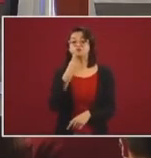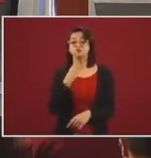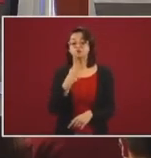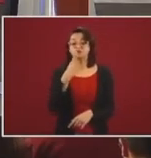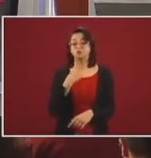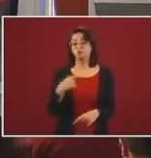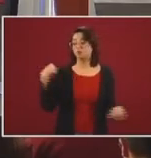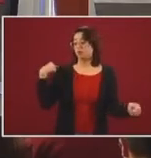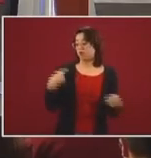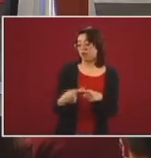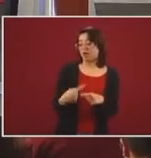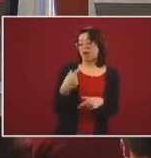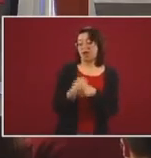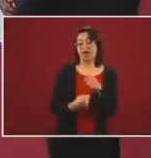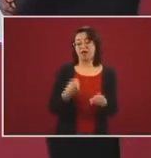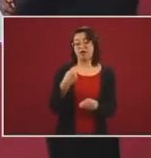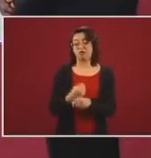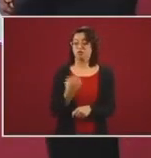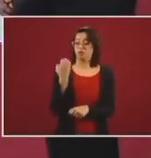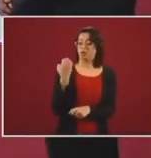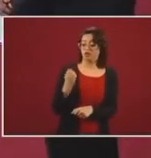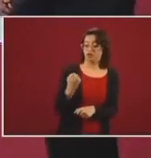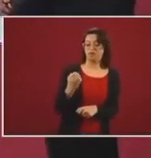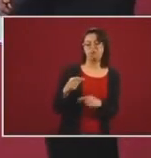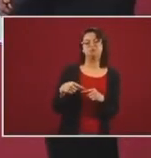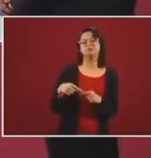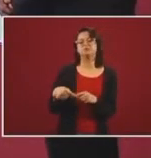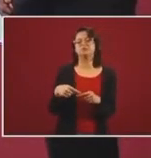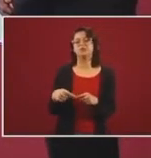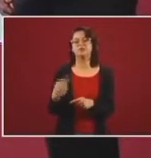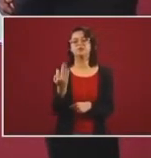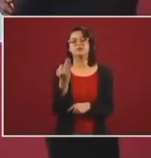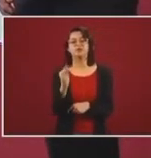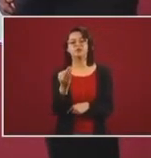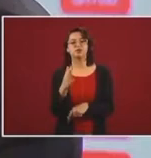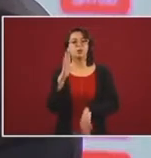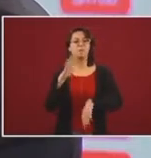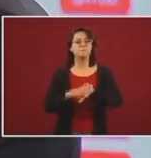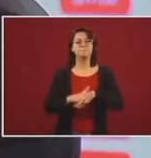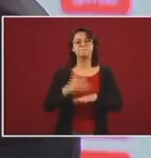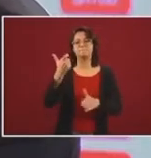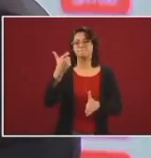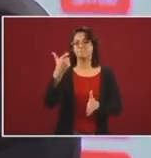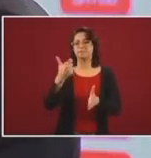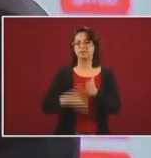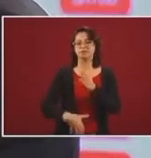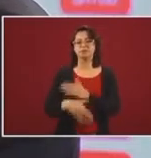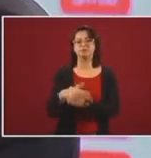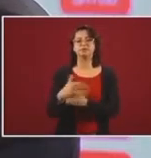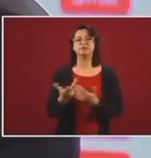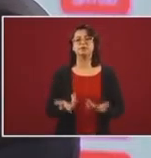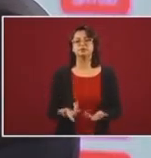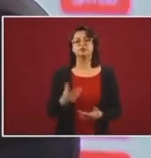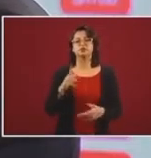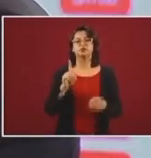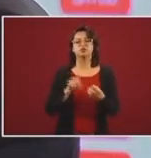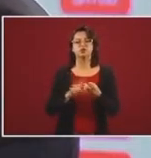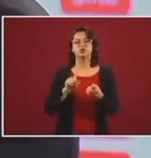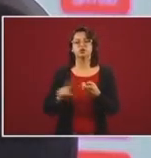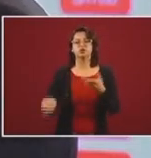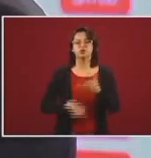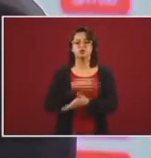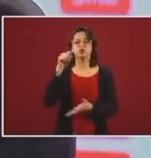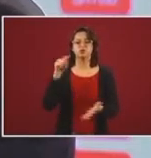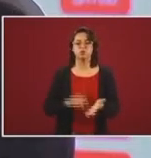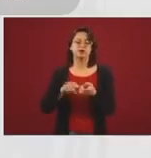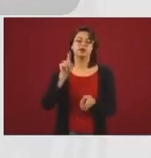como la marca que más caro vende el combustible premium, pese a mantener los precios de febrero del año pasado, y fueron calificados como la marca más pasada de